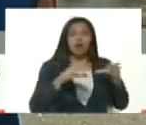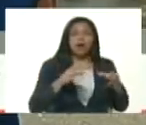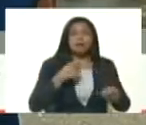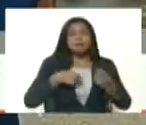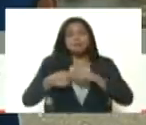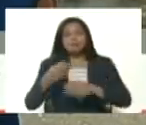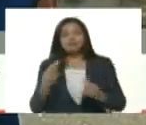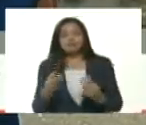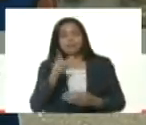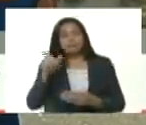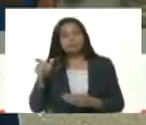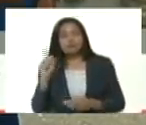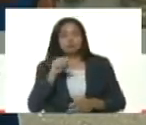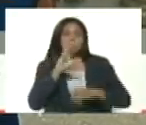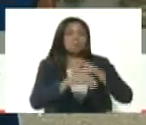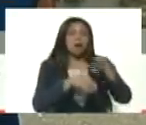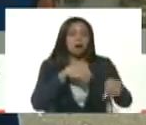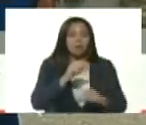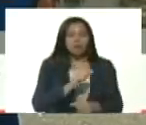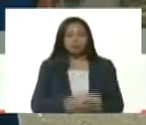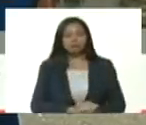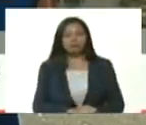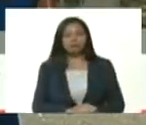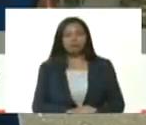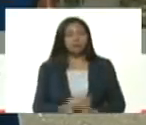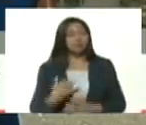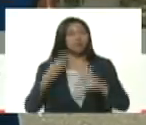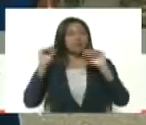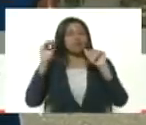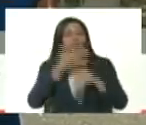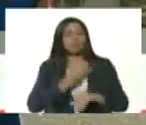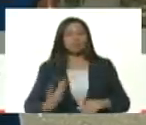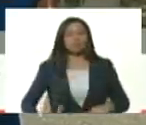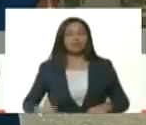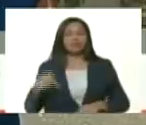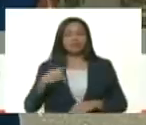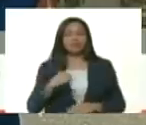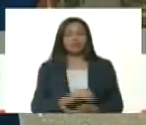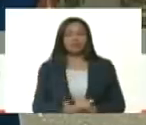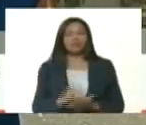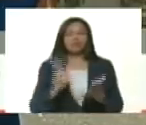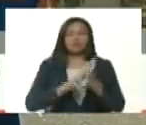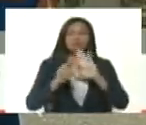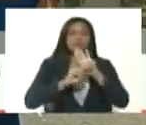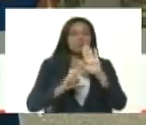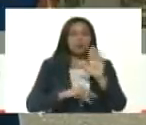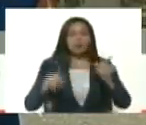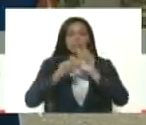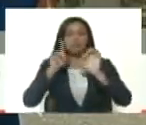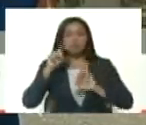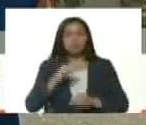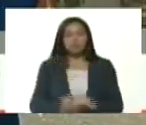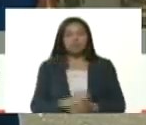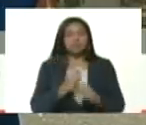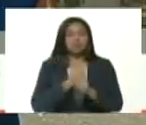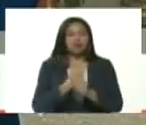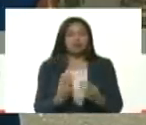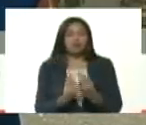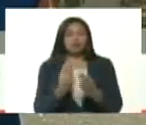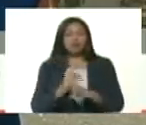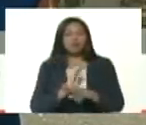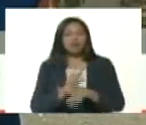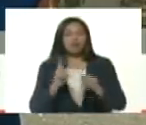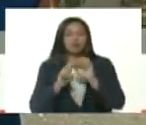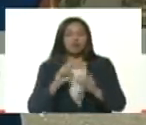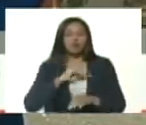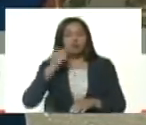comercio de esta parroquia. Así que nos despedimos, presidente, desde acá, cumpliendo sus orientaciones y trabajando para proteger